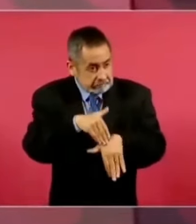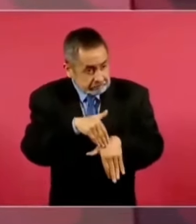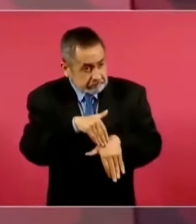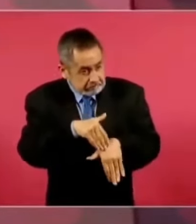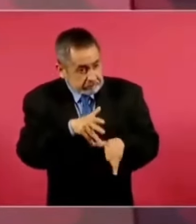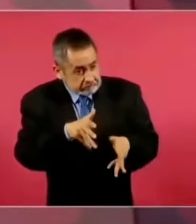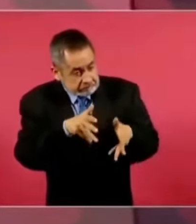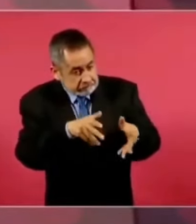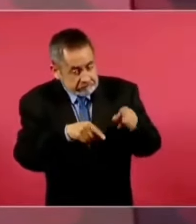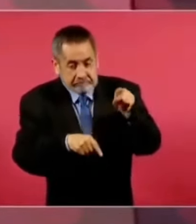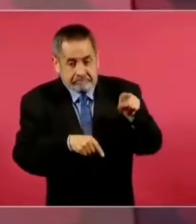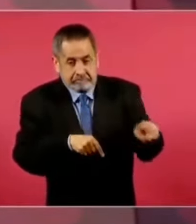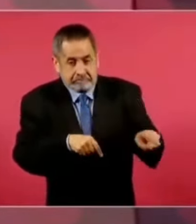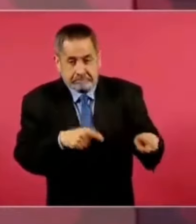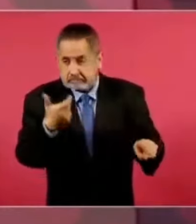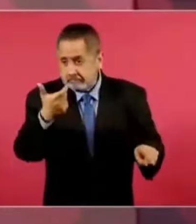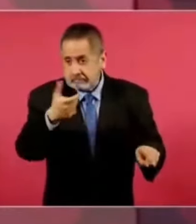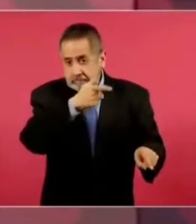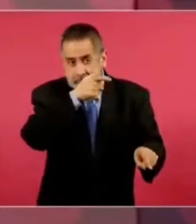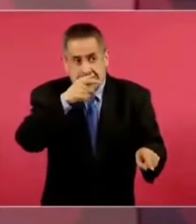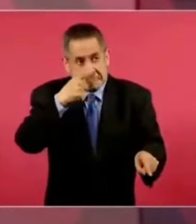que significa lo material?